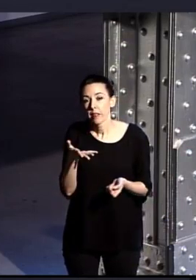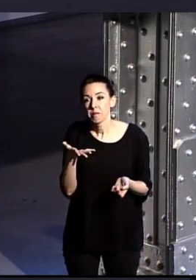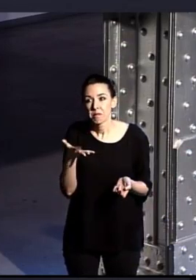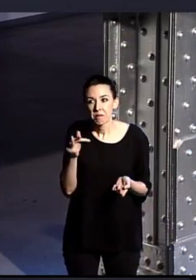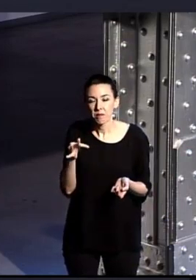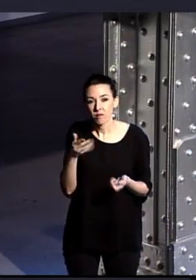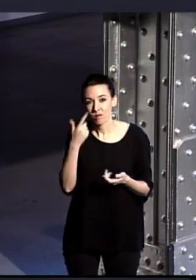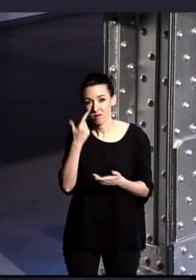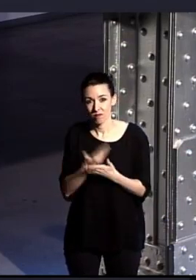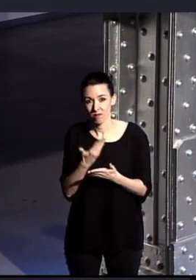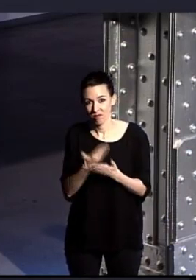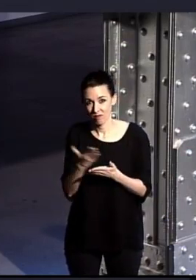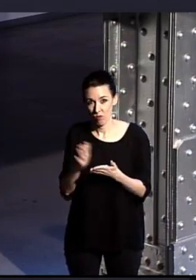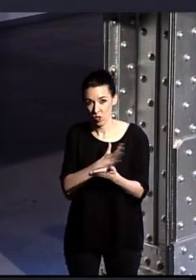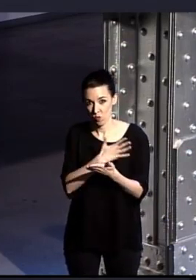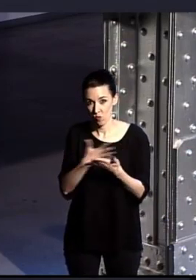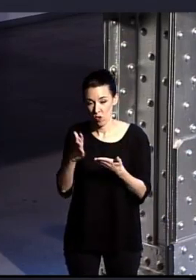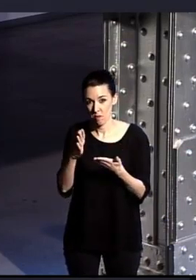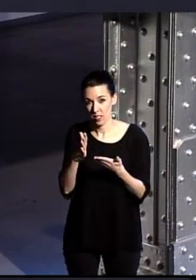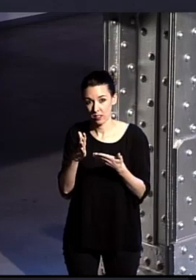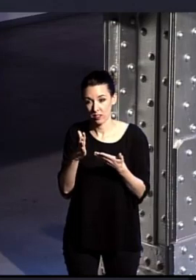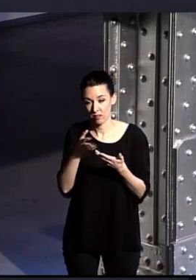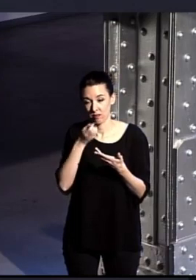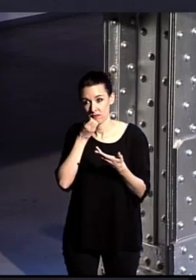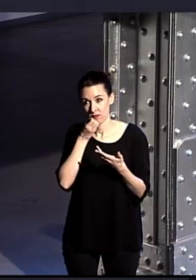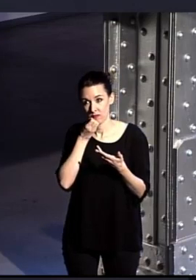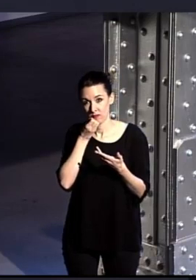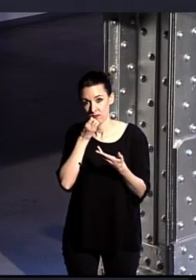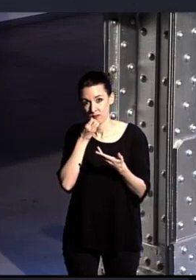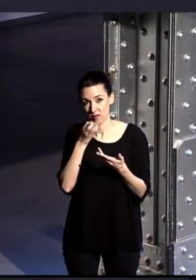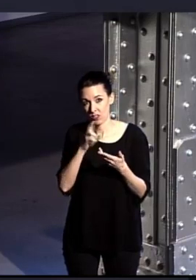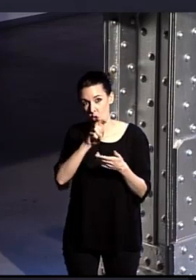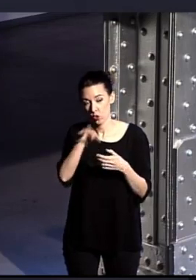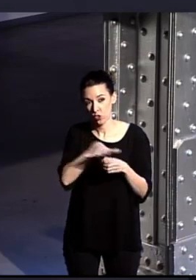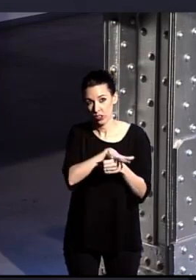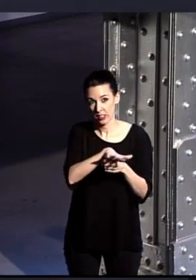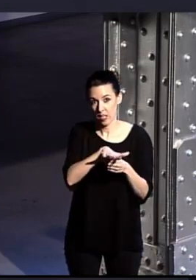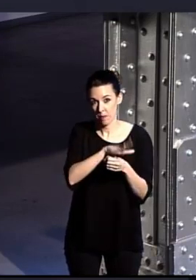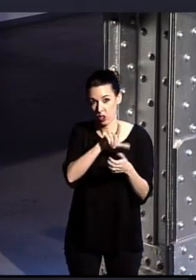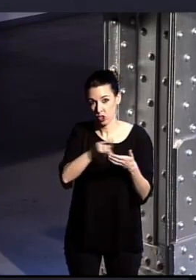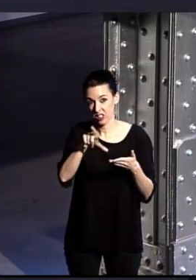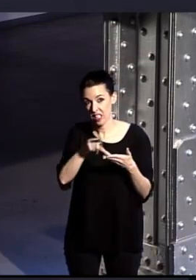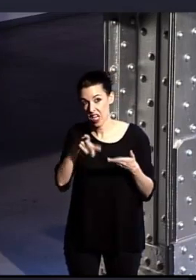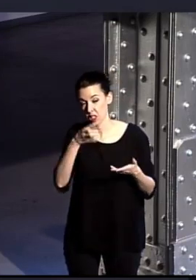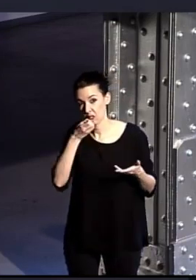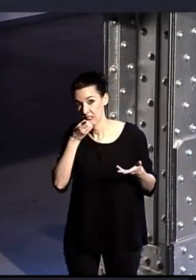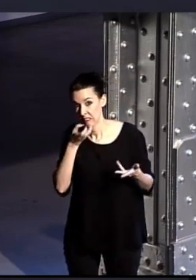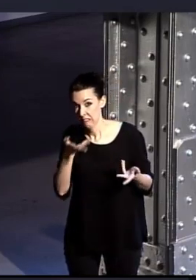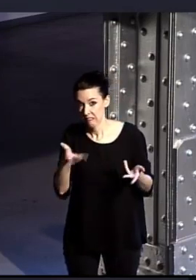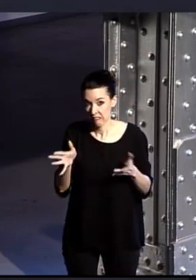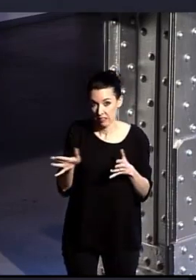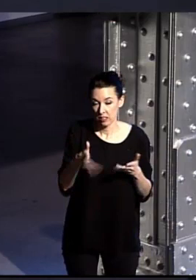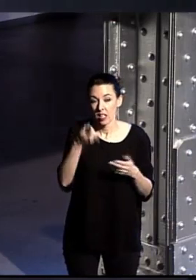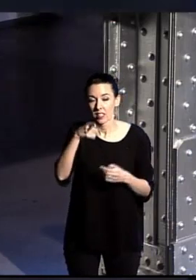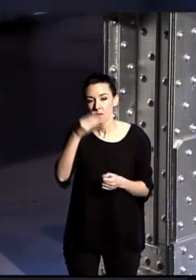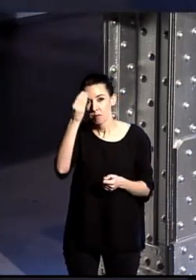como demuestran sus poemas, en otros ámbitos literarios, ¿no? Y